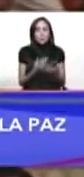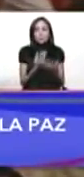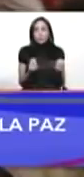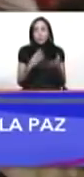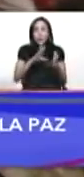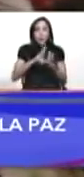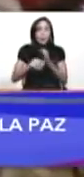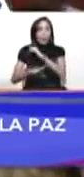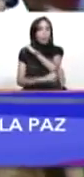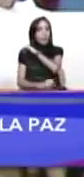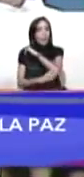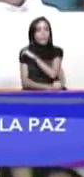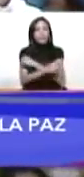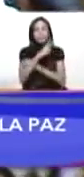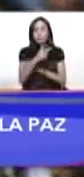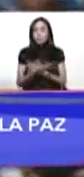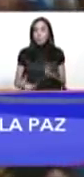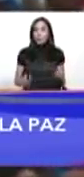burocratismo.